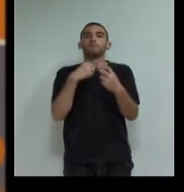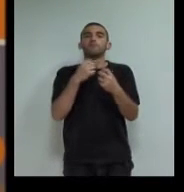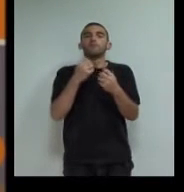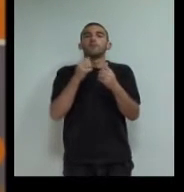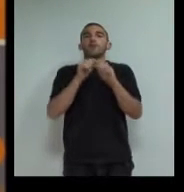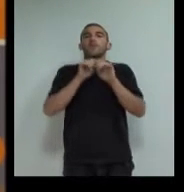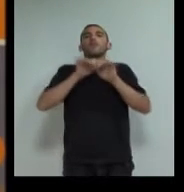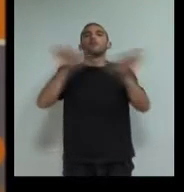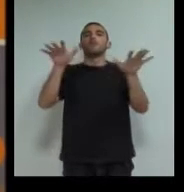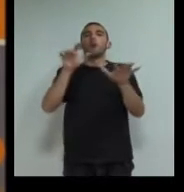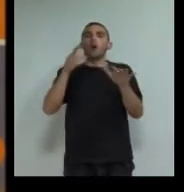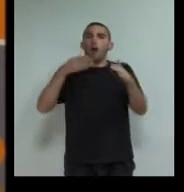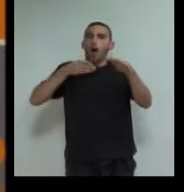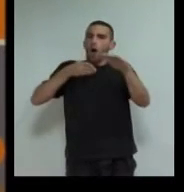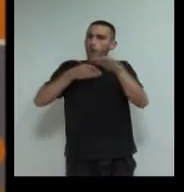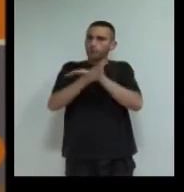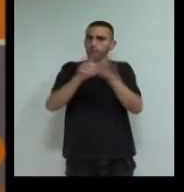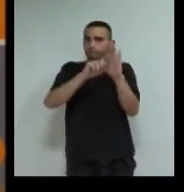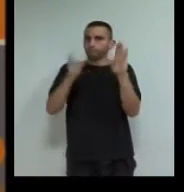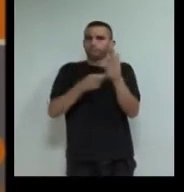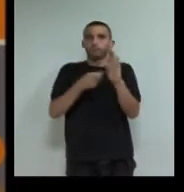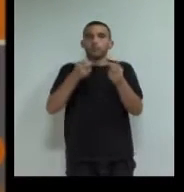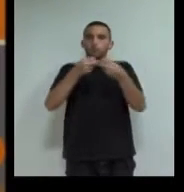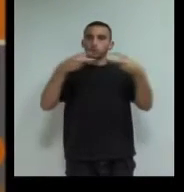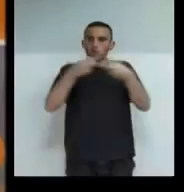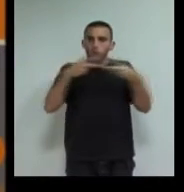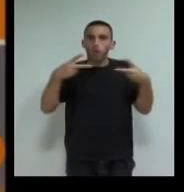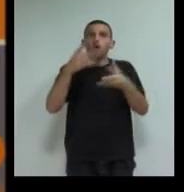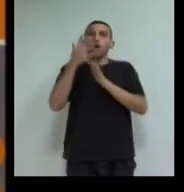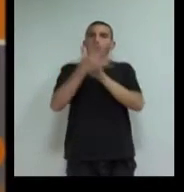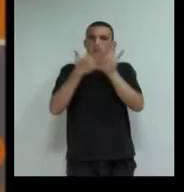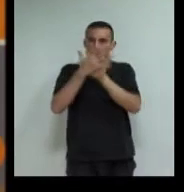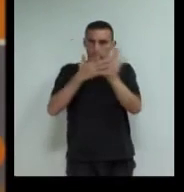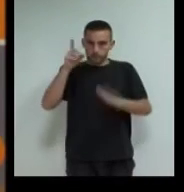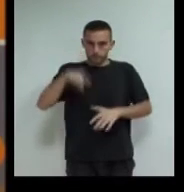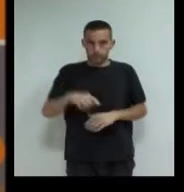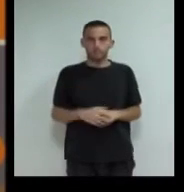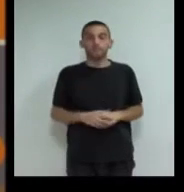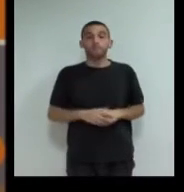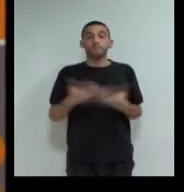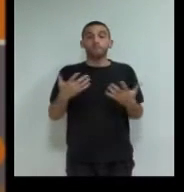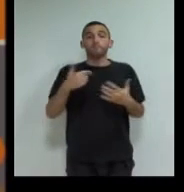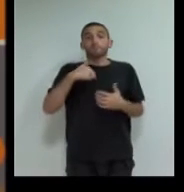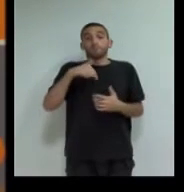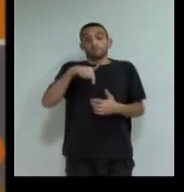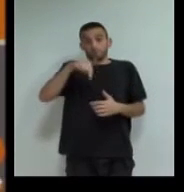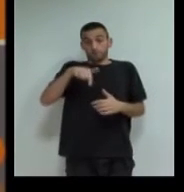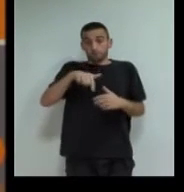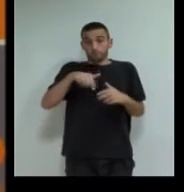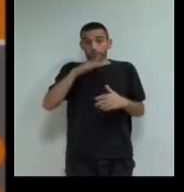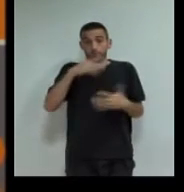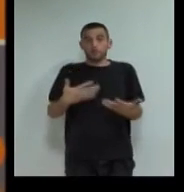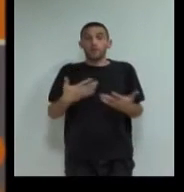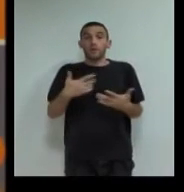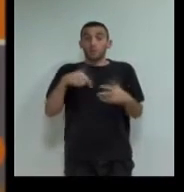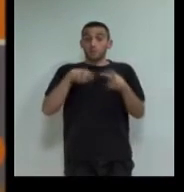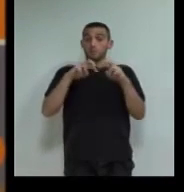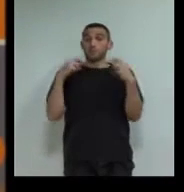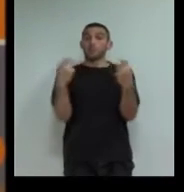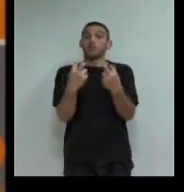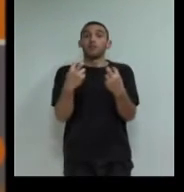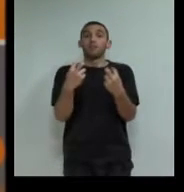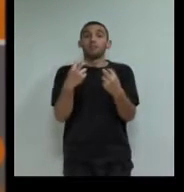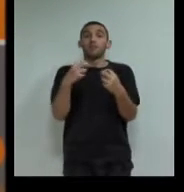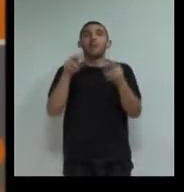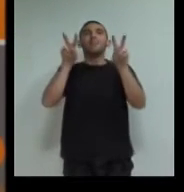formato accesible, con subtitulado y con lengua de signos. Y desde aquí, como esta mesa redonda va a